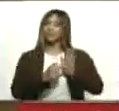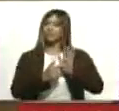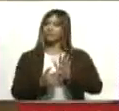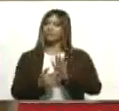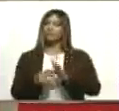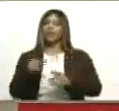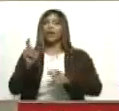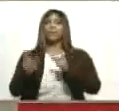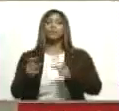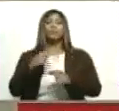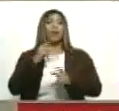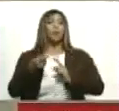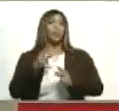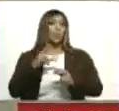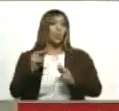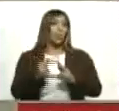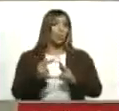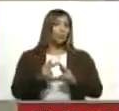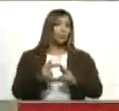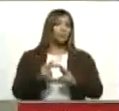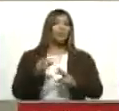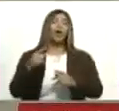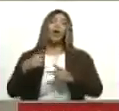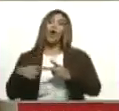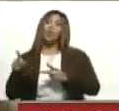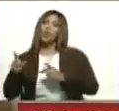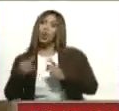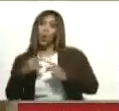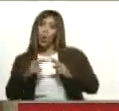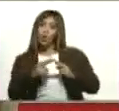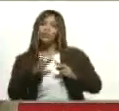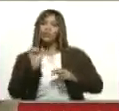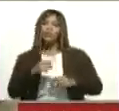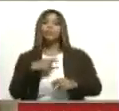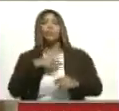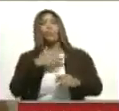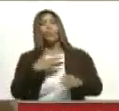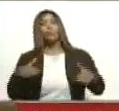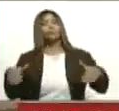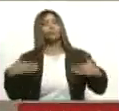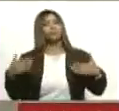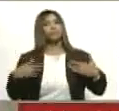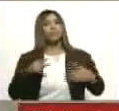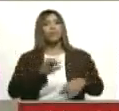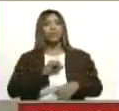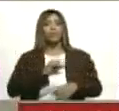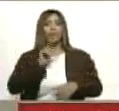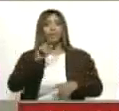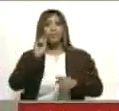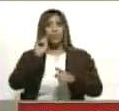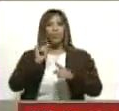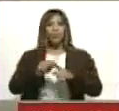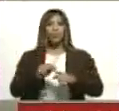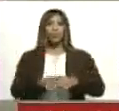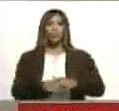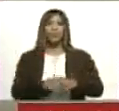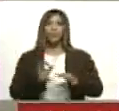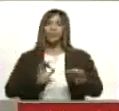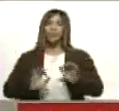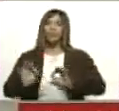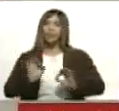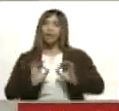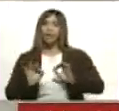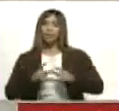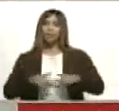los que no lo conocen y a los que lo conocen, que disfruten de nuestra identidad. Esa es la razón. Para teatro de